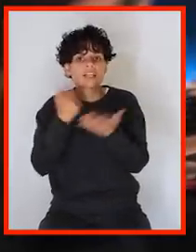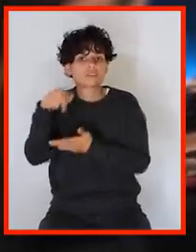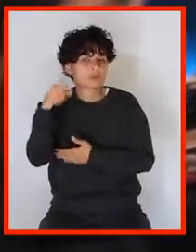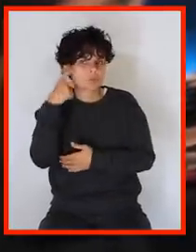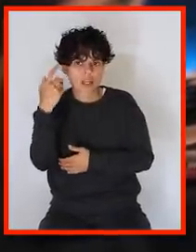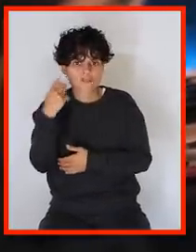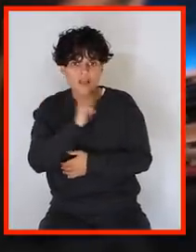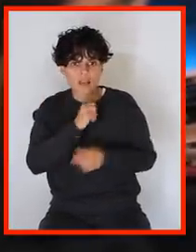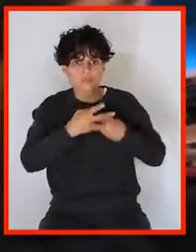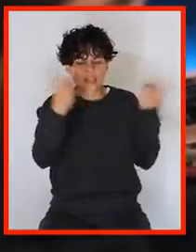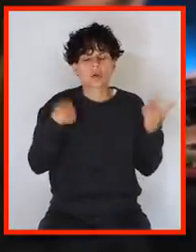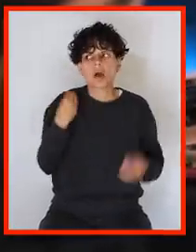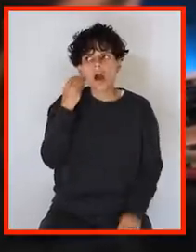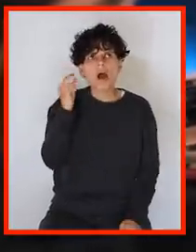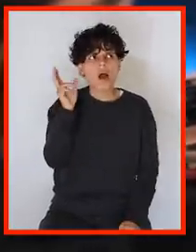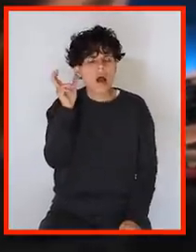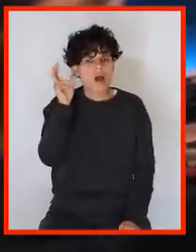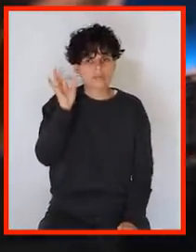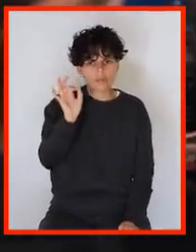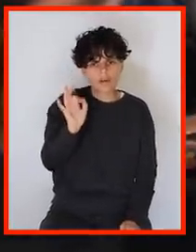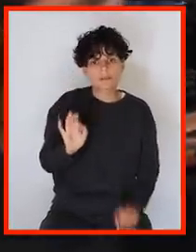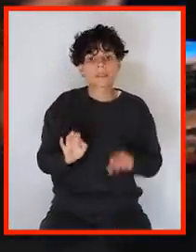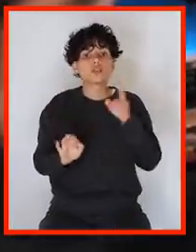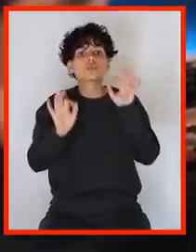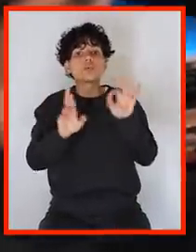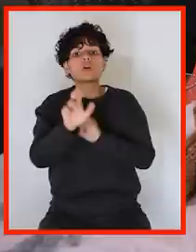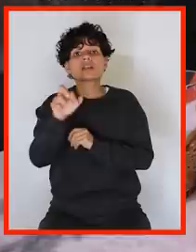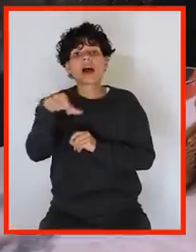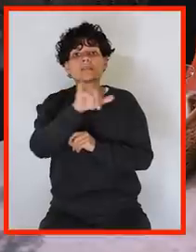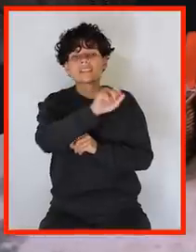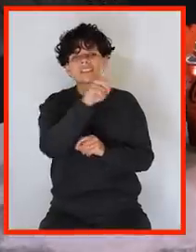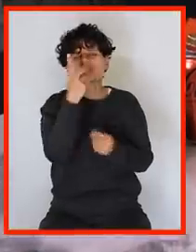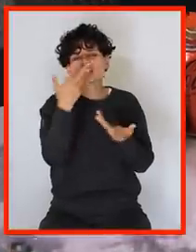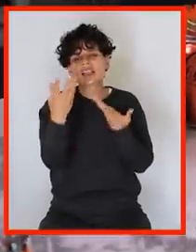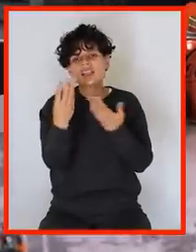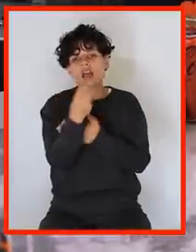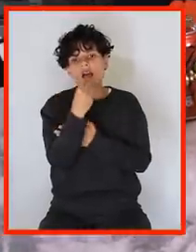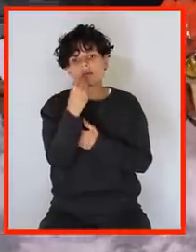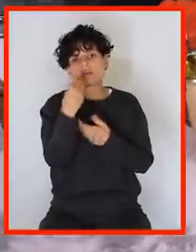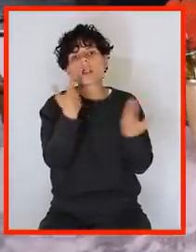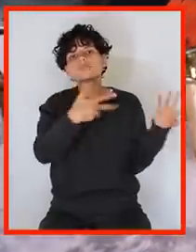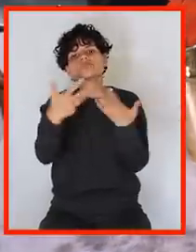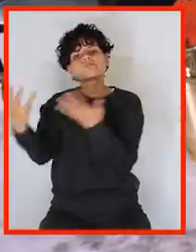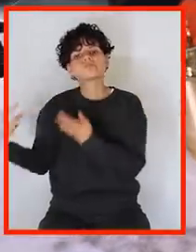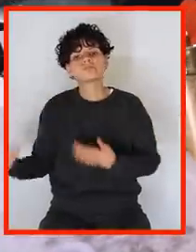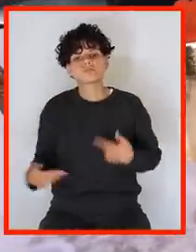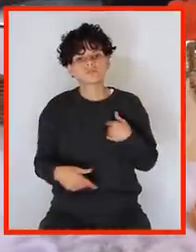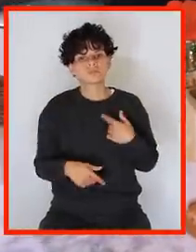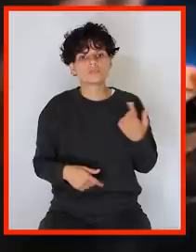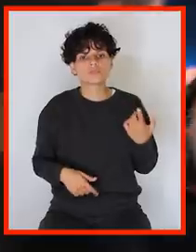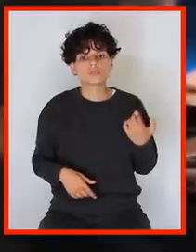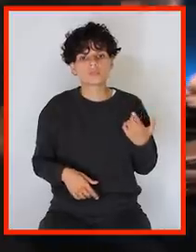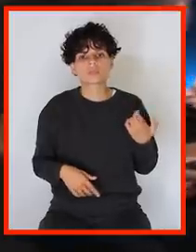su repertorio que no ha salido así. Ay, tan bueno. De repente vimos como un rapi. Sí. De esos que van entrenando, güeyita.